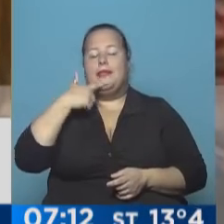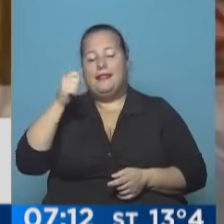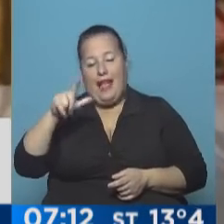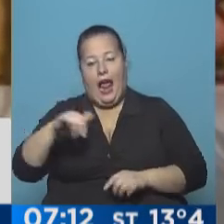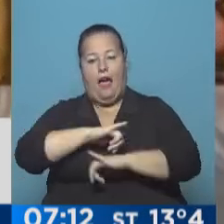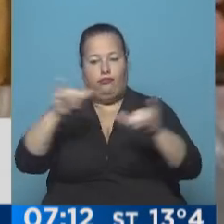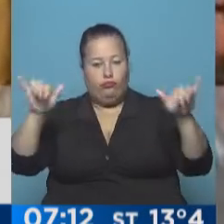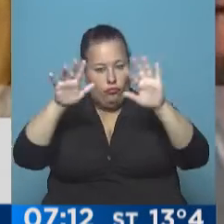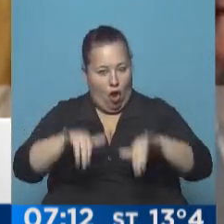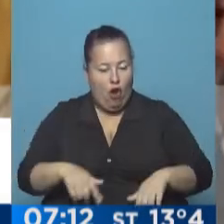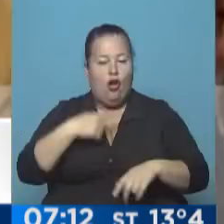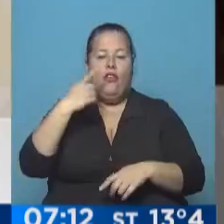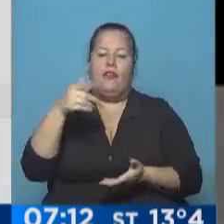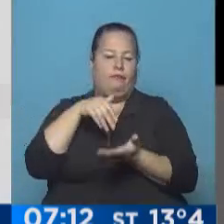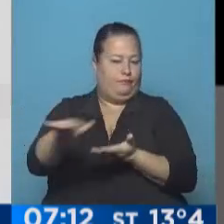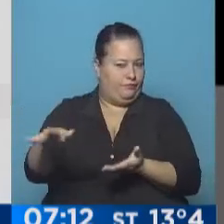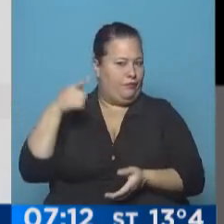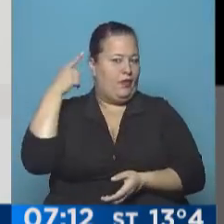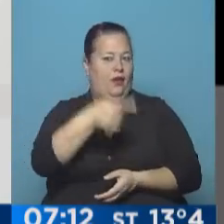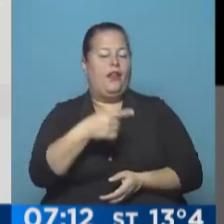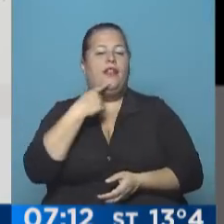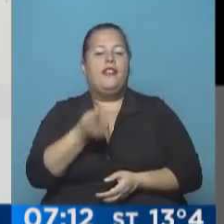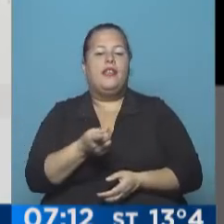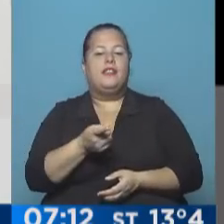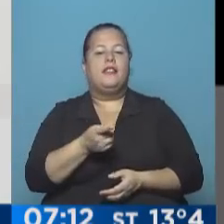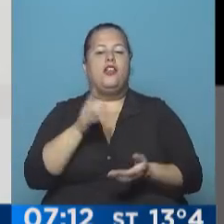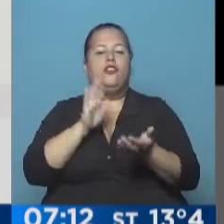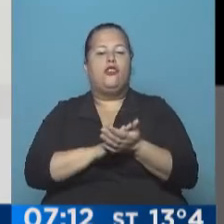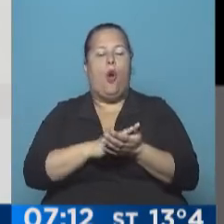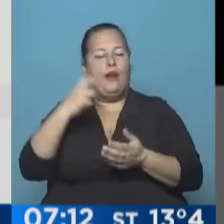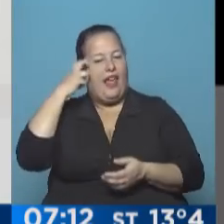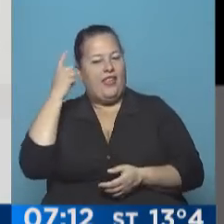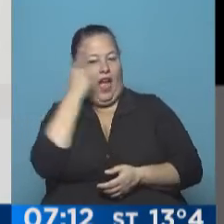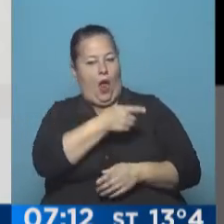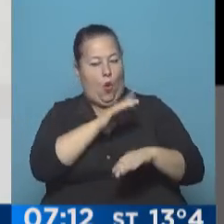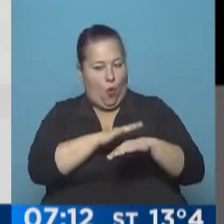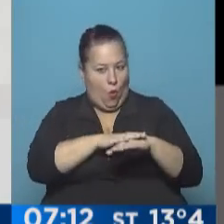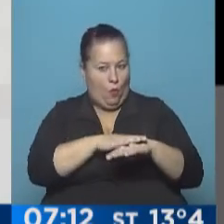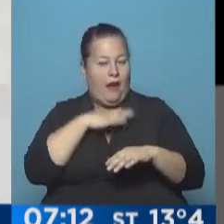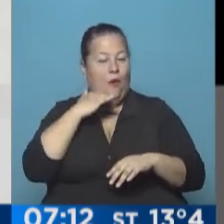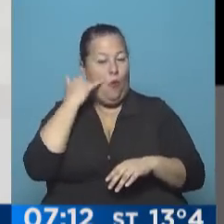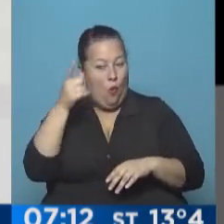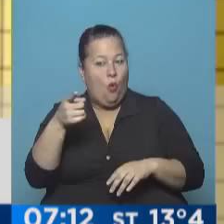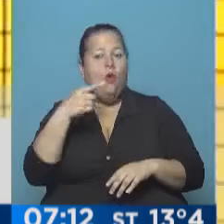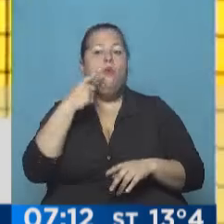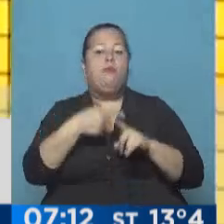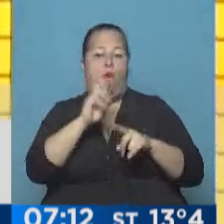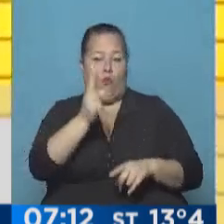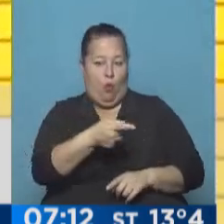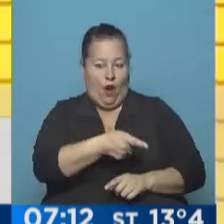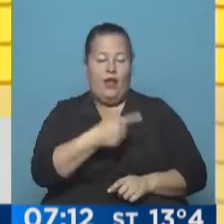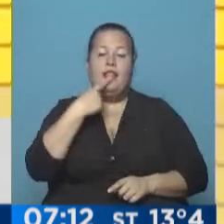un comunicado en donde rechaza las acusaciones que se lanzaron desde el radicalismo, Eugenio, por el crimen. Recordemos